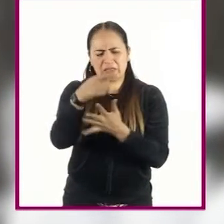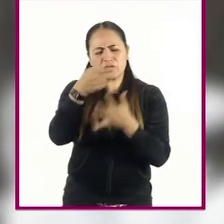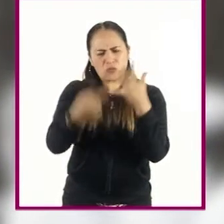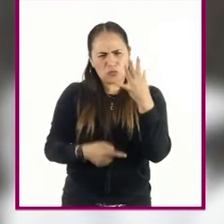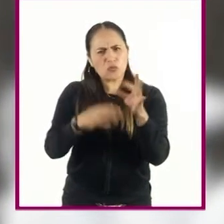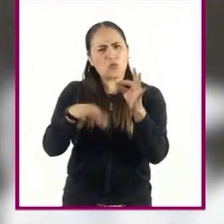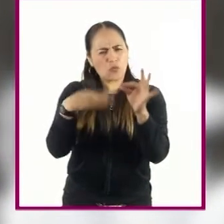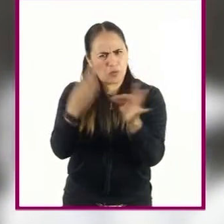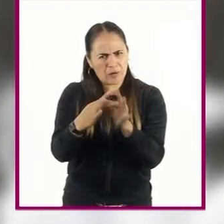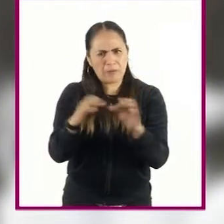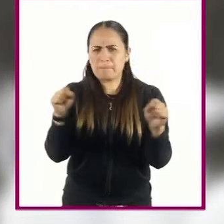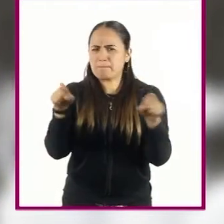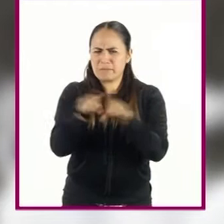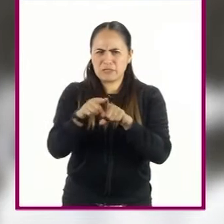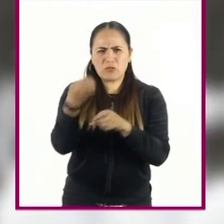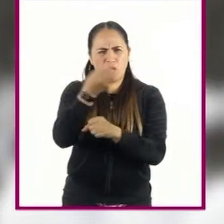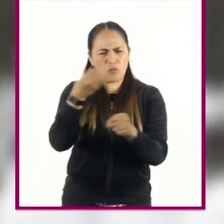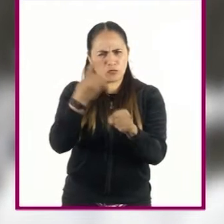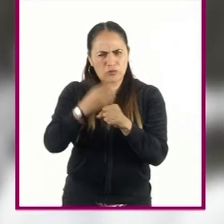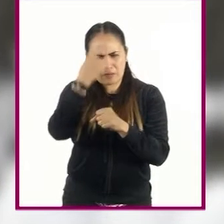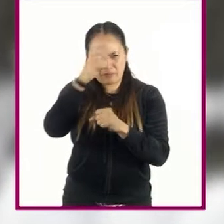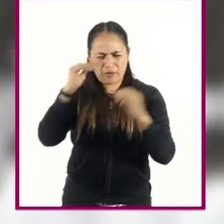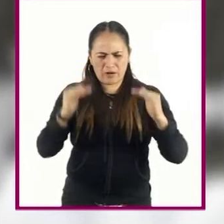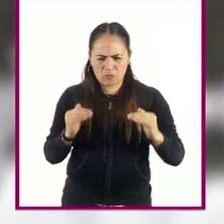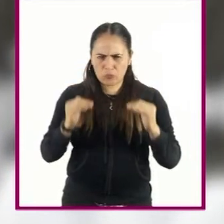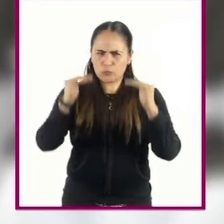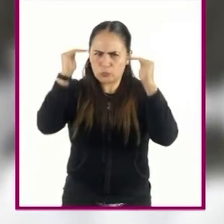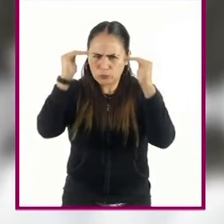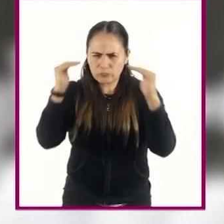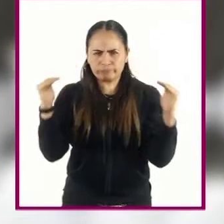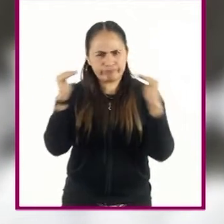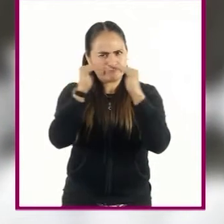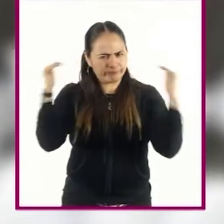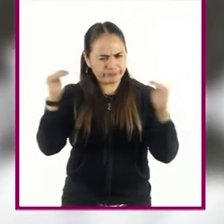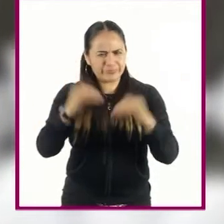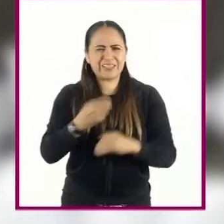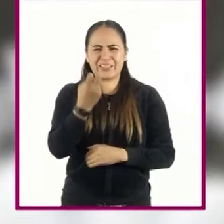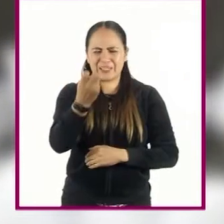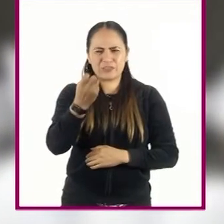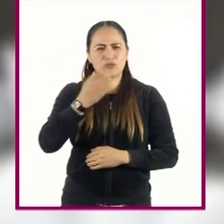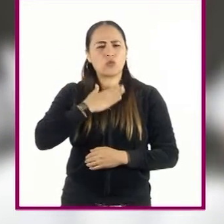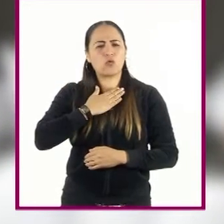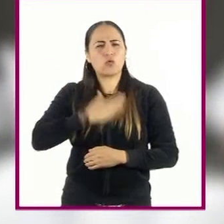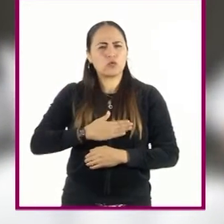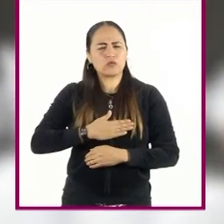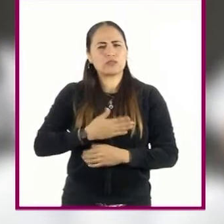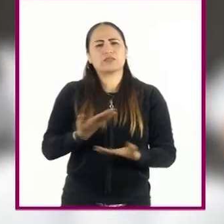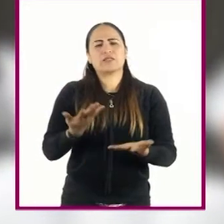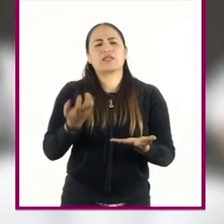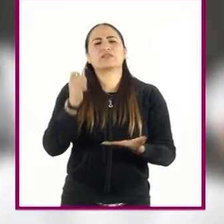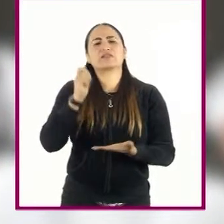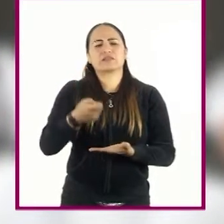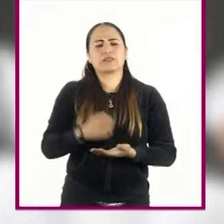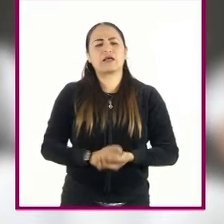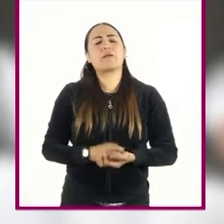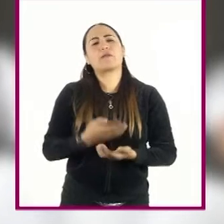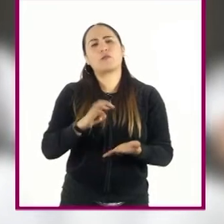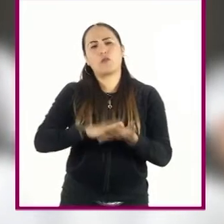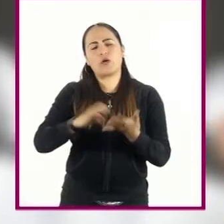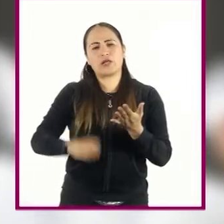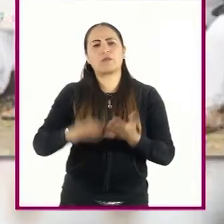las mismas oportunidades de prosperar. El ejemplo más claro de este tipo de justicia en este sentido son las